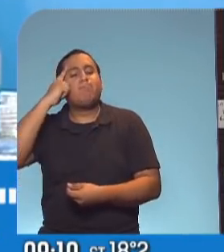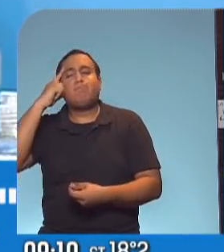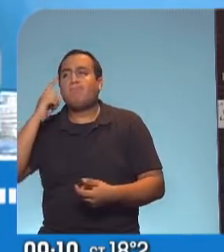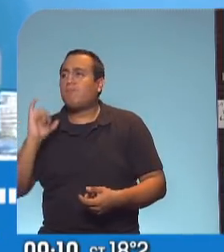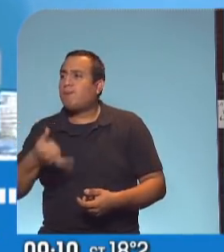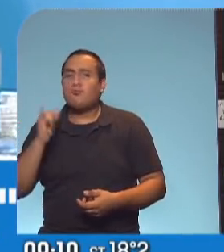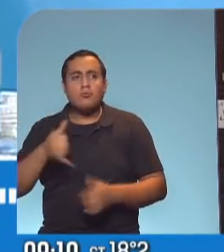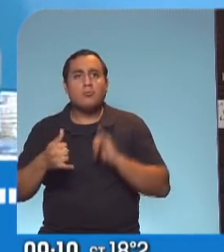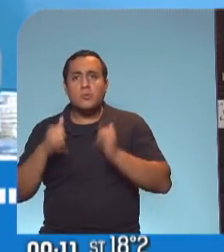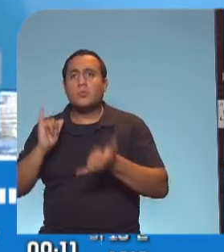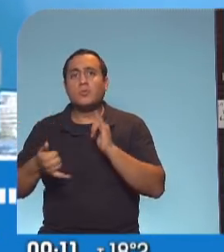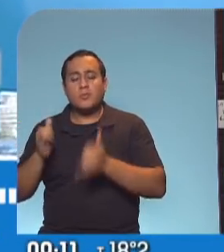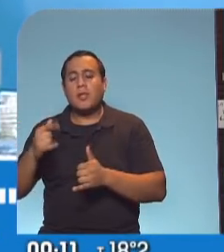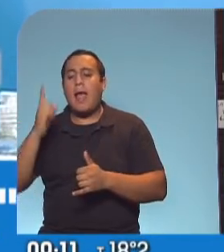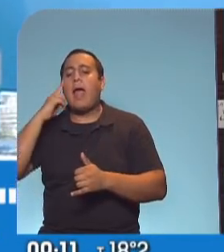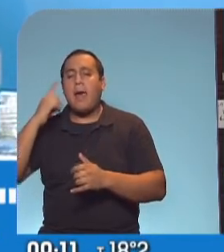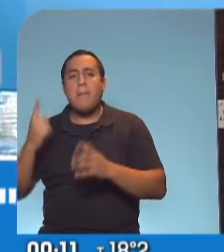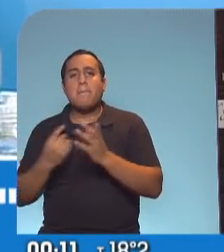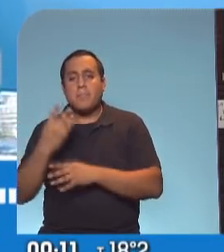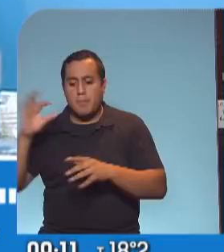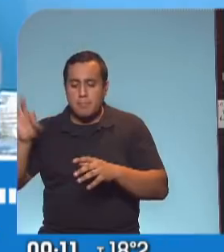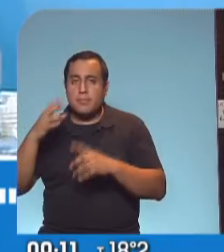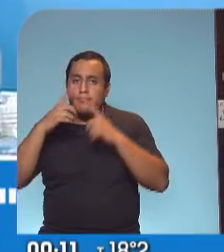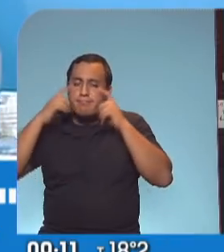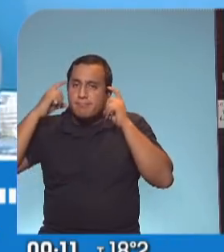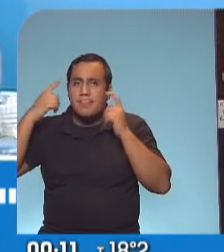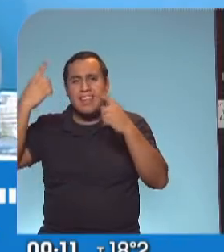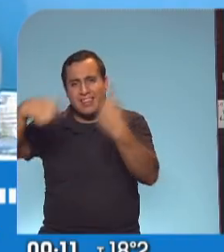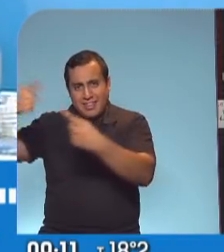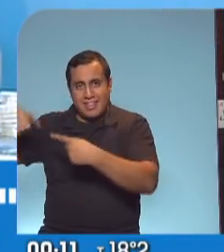generar estos barbijos, estos tapabocas, estos